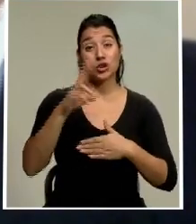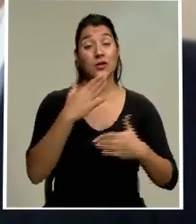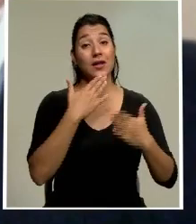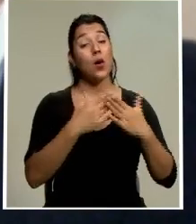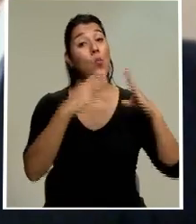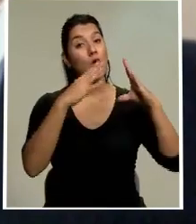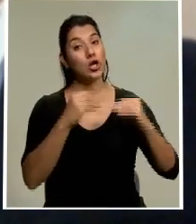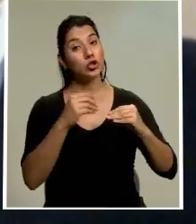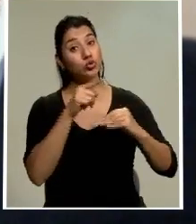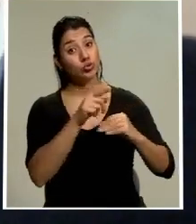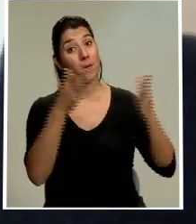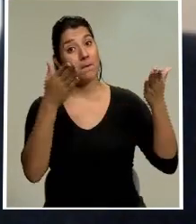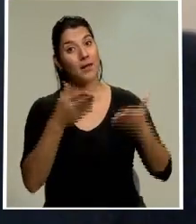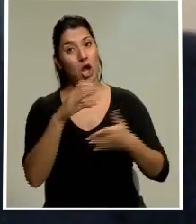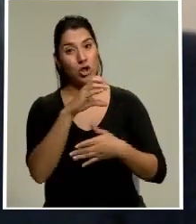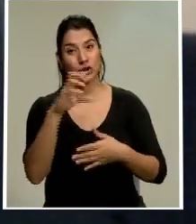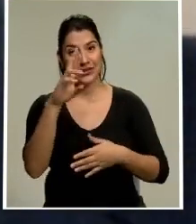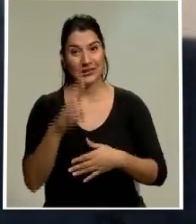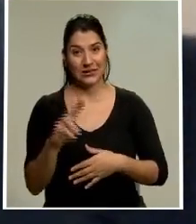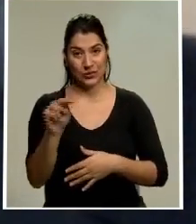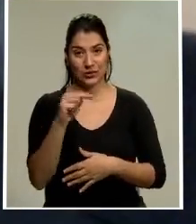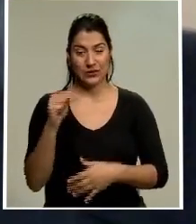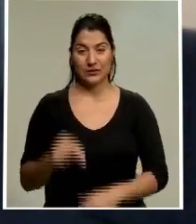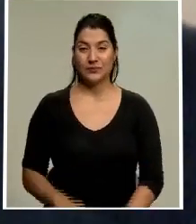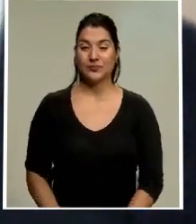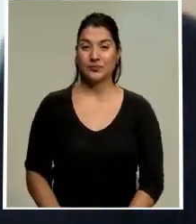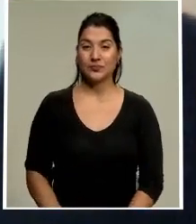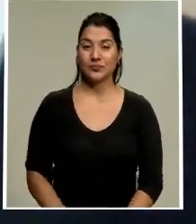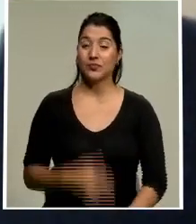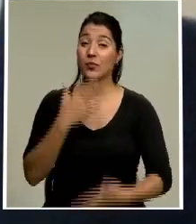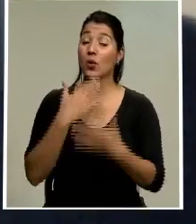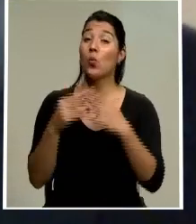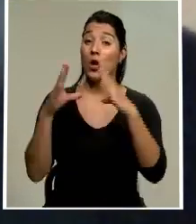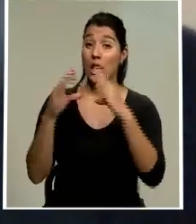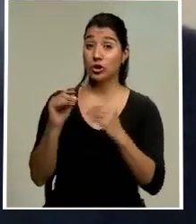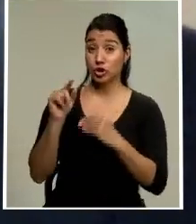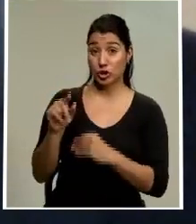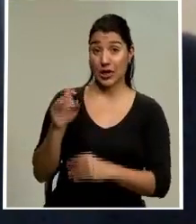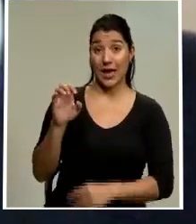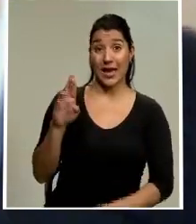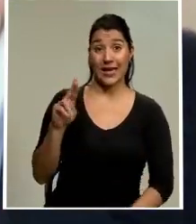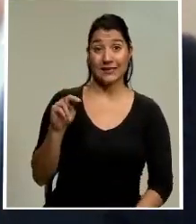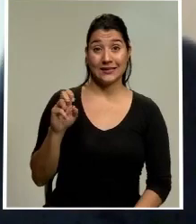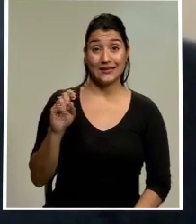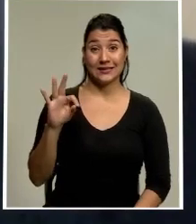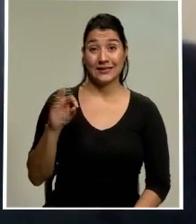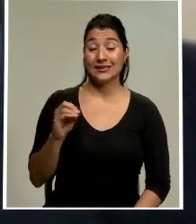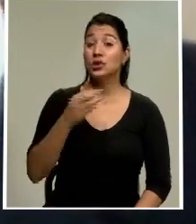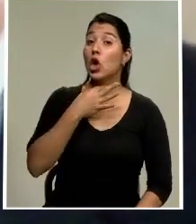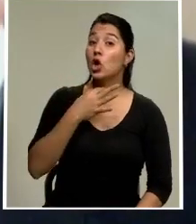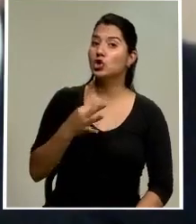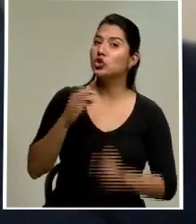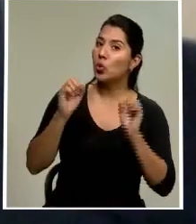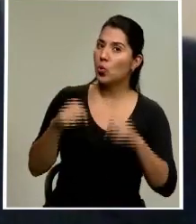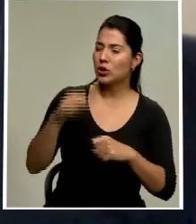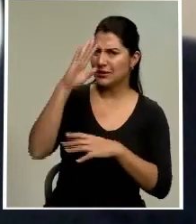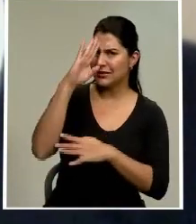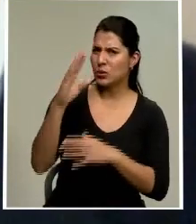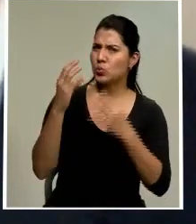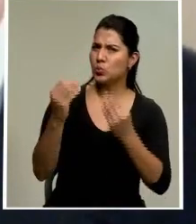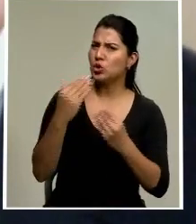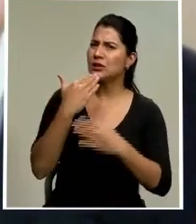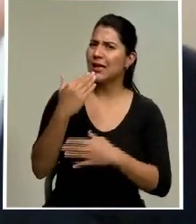Carlos. Bienvenido a Costa Rica Noticias. Buenas noches, don Ernesto. Un gusto saludarlo. Muchas gracias por